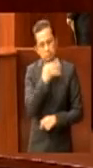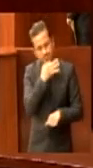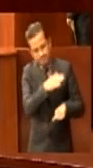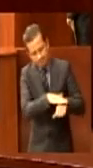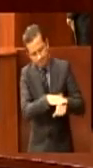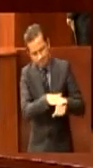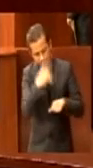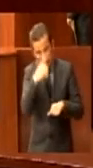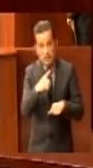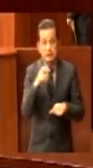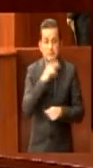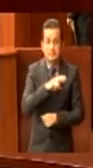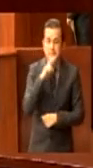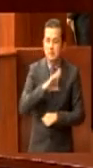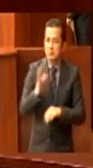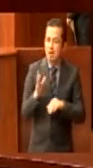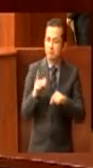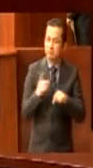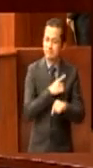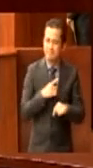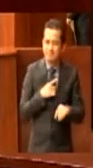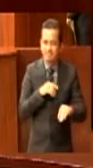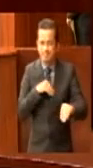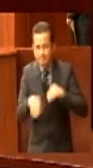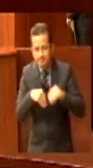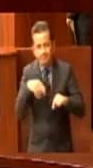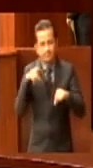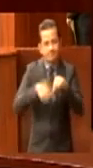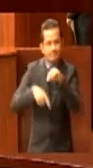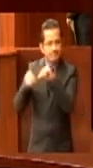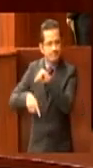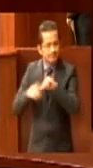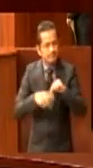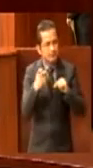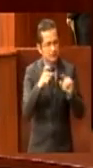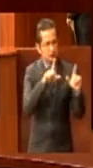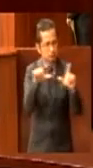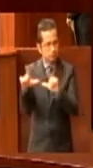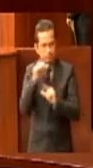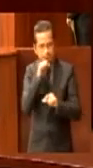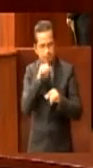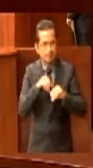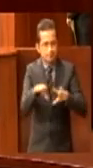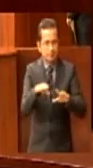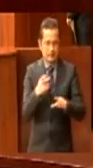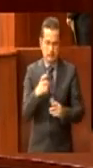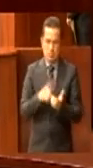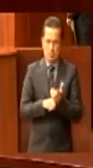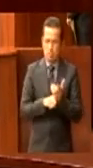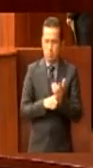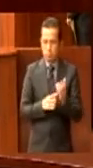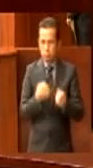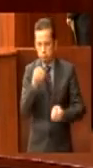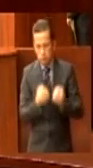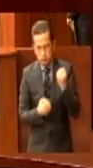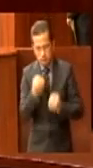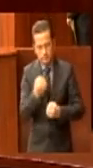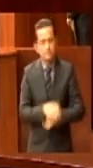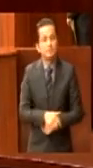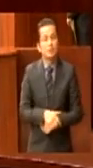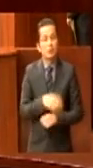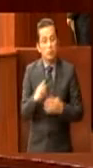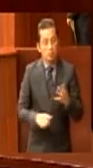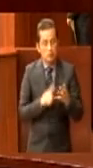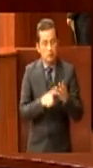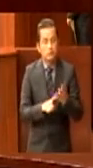lleven a cabo las acciones necesarias para retirar la propaganda materia de la resolución 4 en su oportunidad